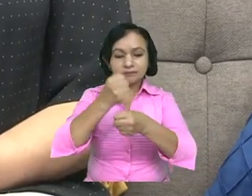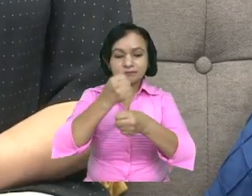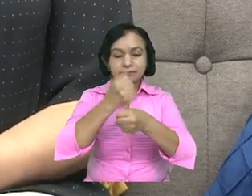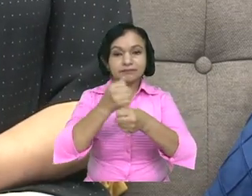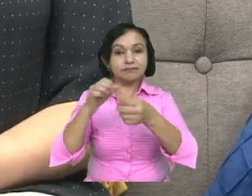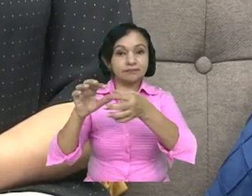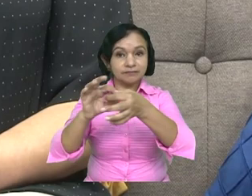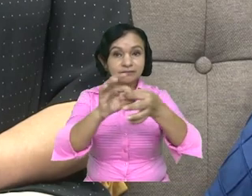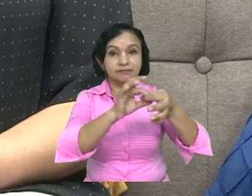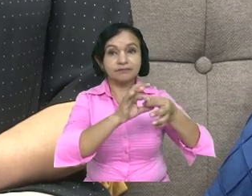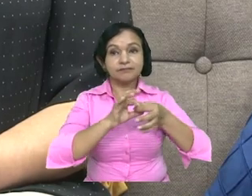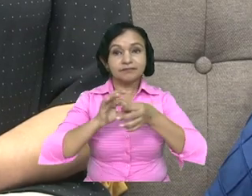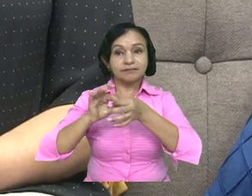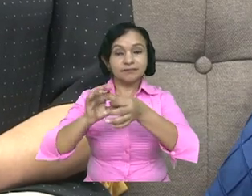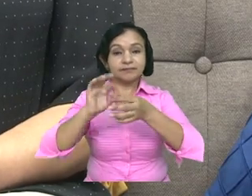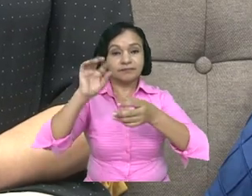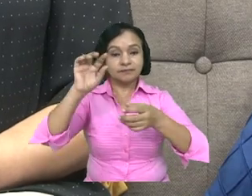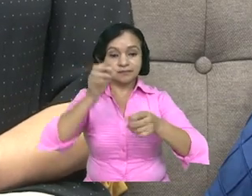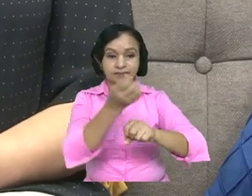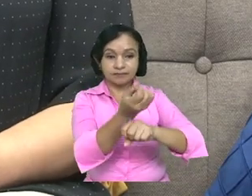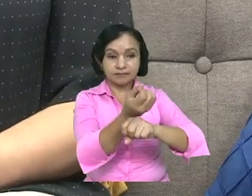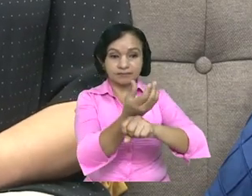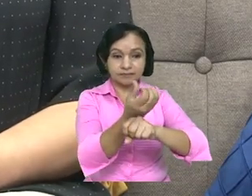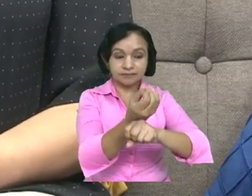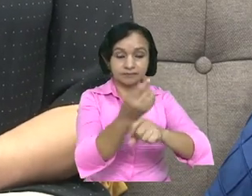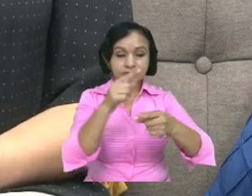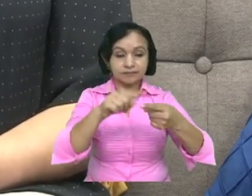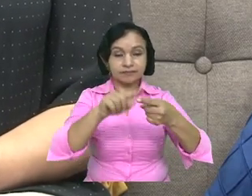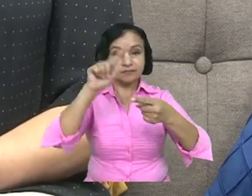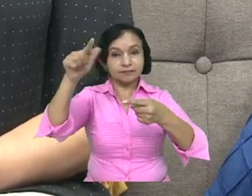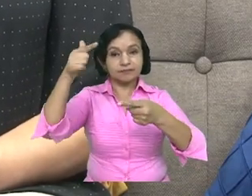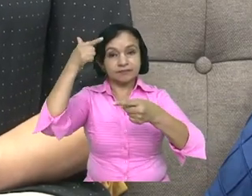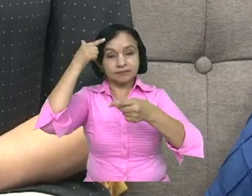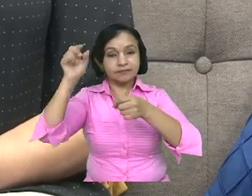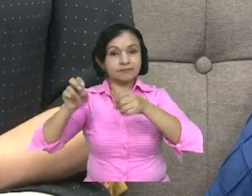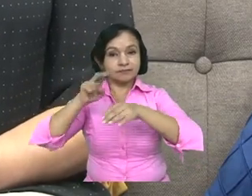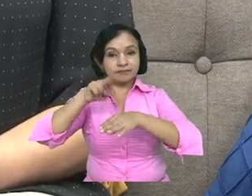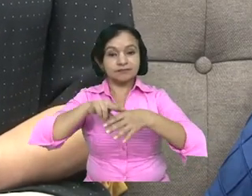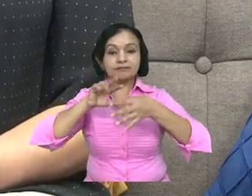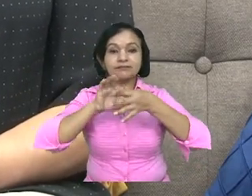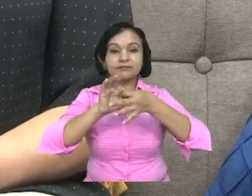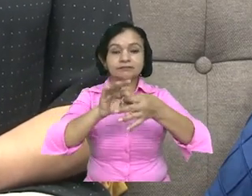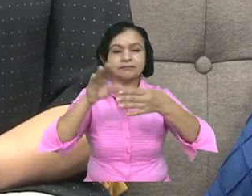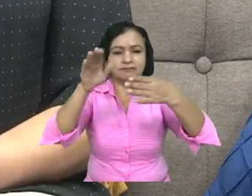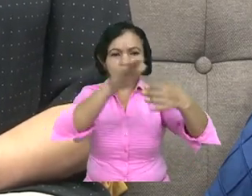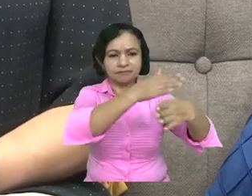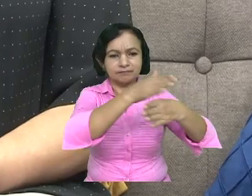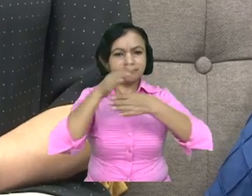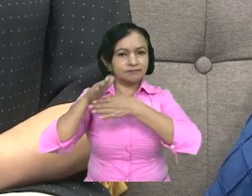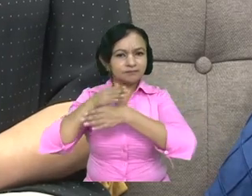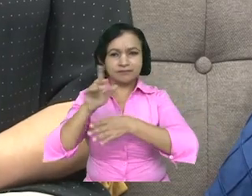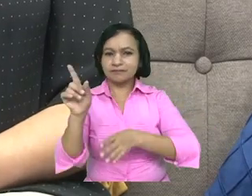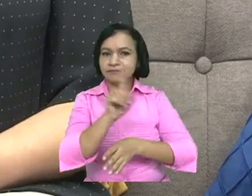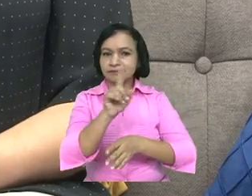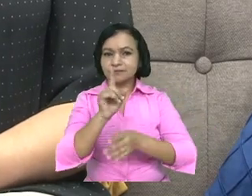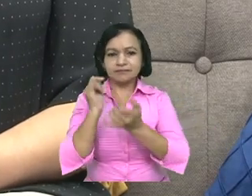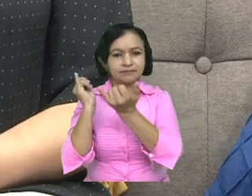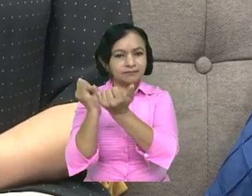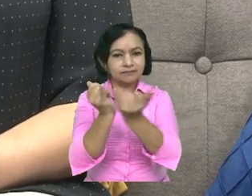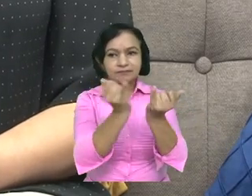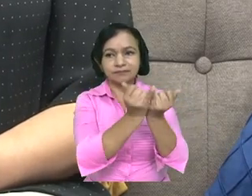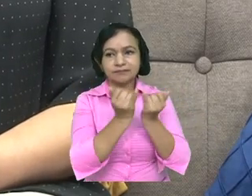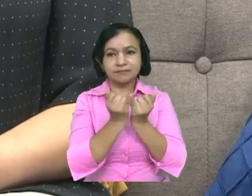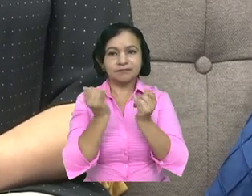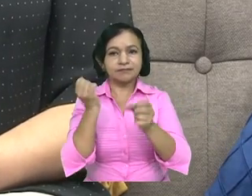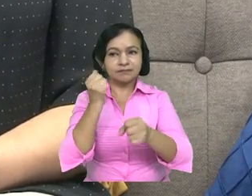coordinado con el gobierno local y el gobierno a nivel nacional, ¿verdad? Que claro, no hay diferencias realmente. Trabajamos